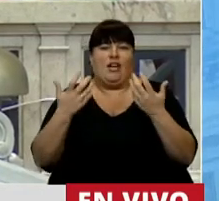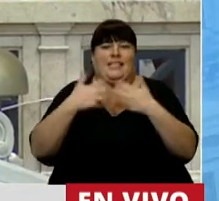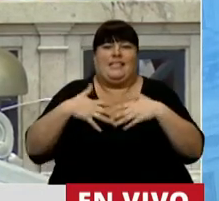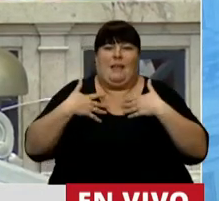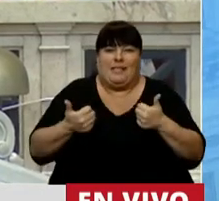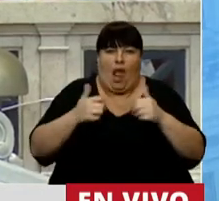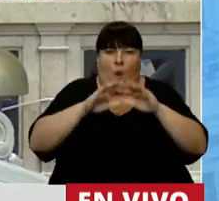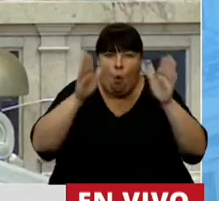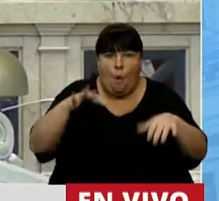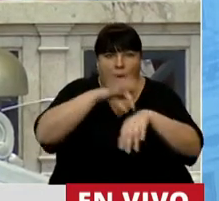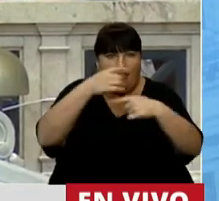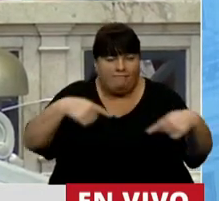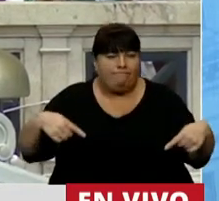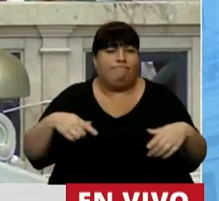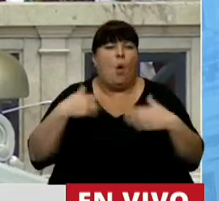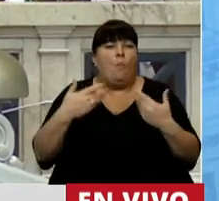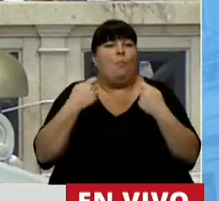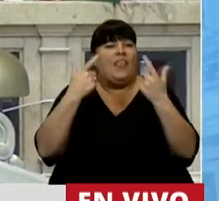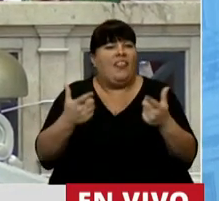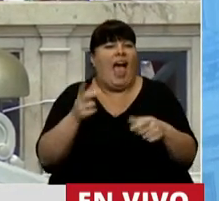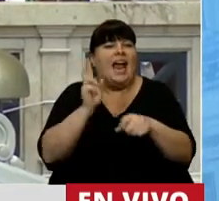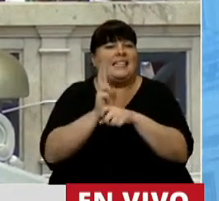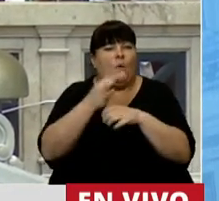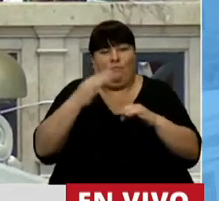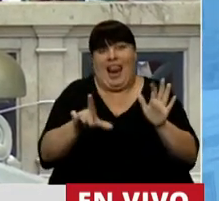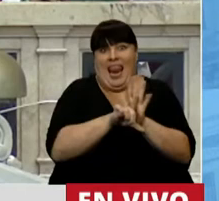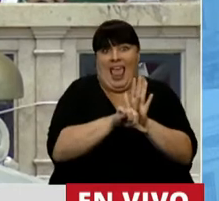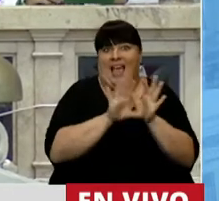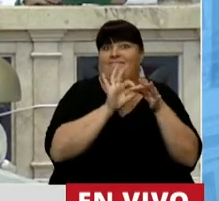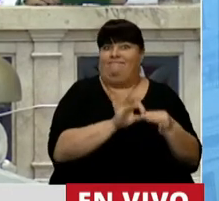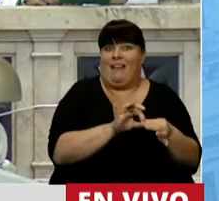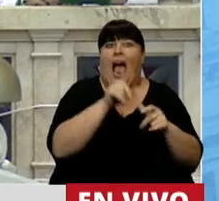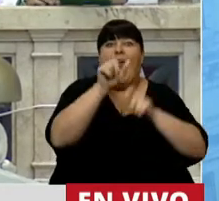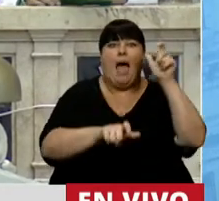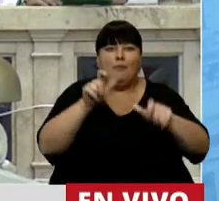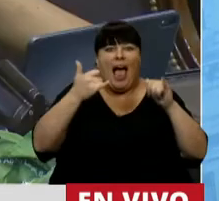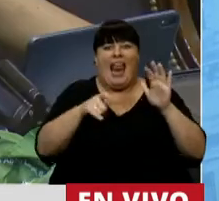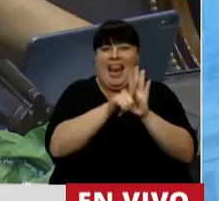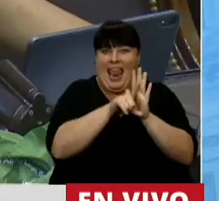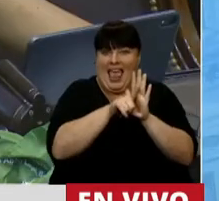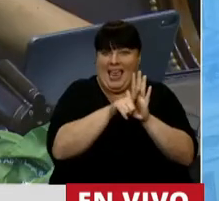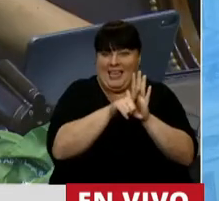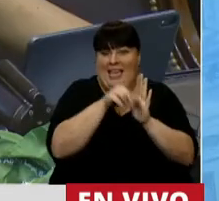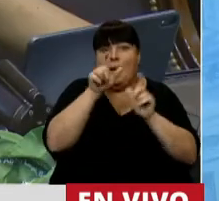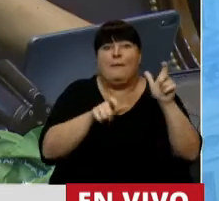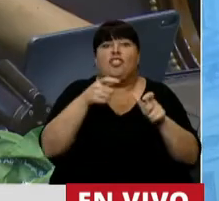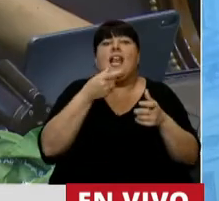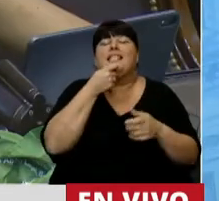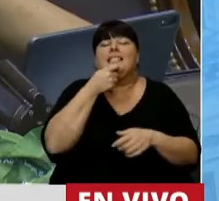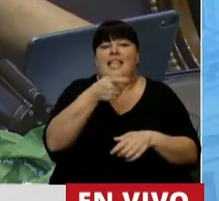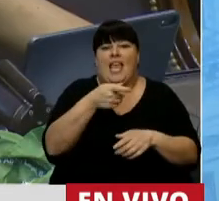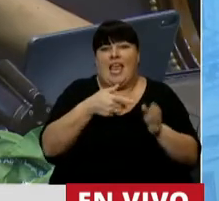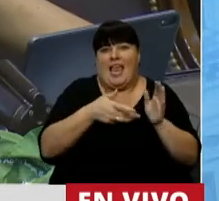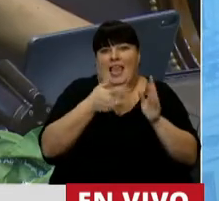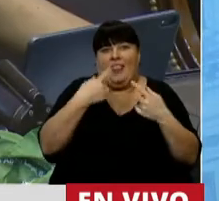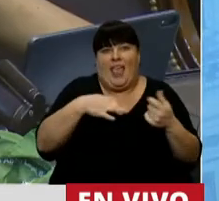de salud, vamos a poder dotar de seguridad jurídica a las personas que justamente intervienen